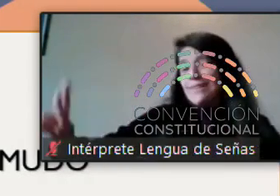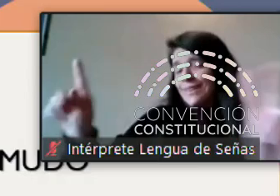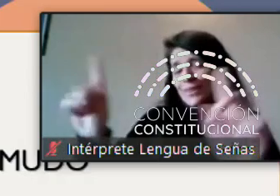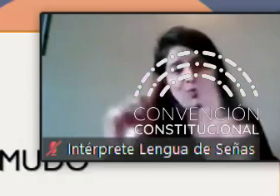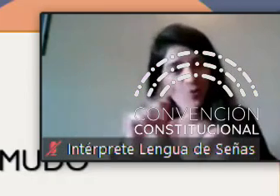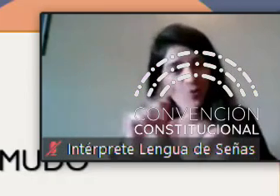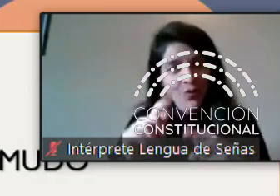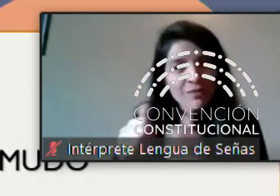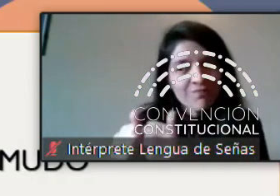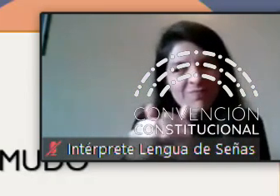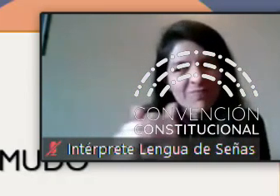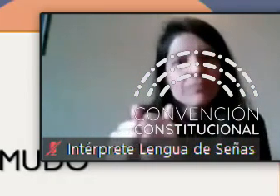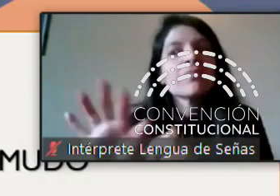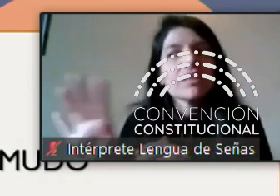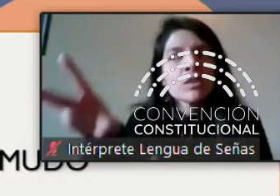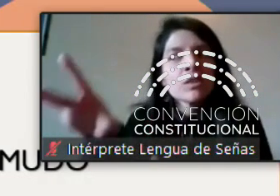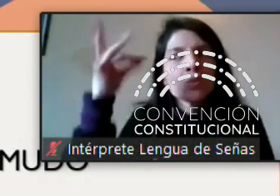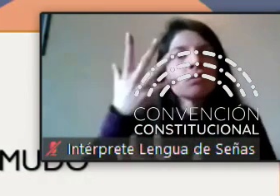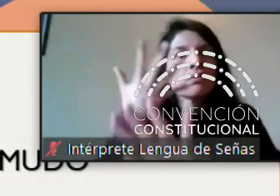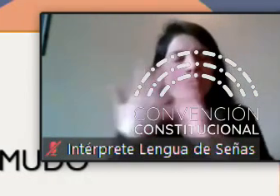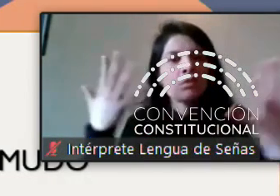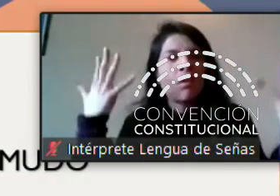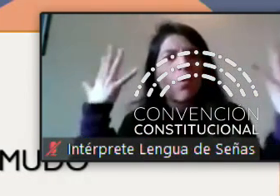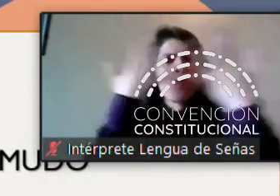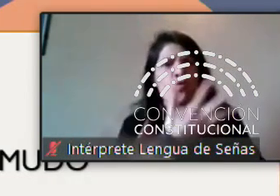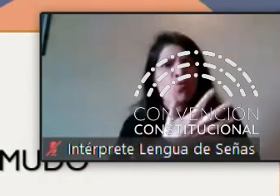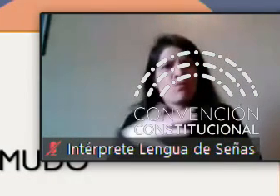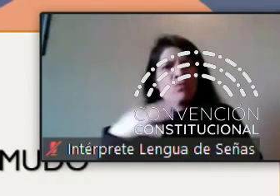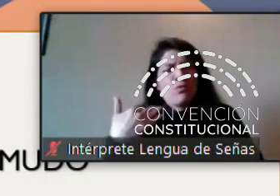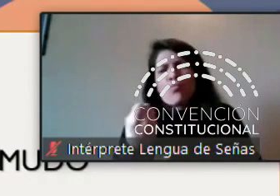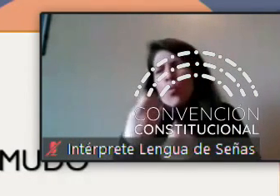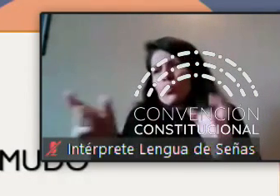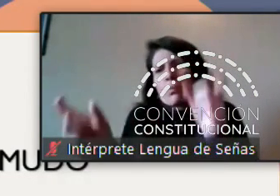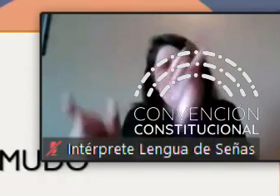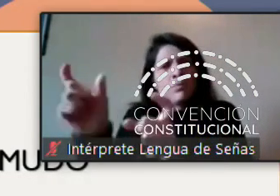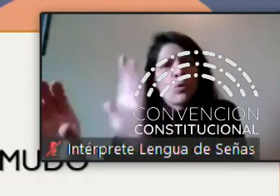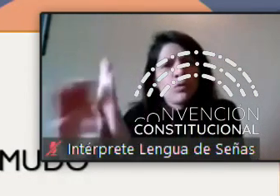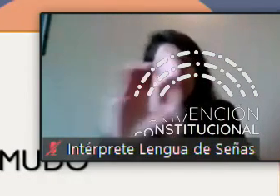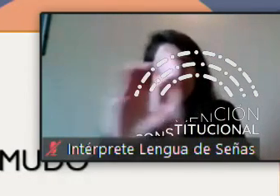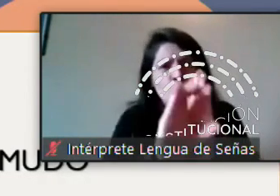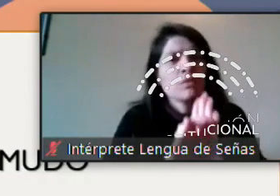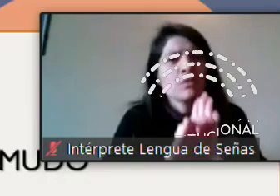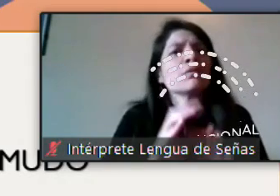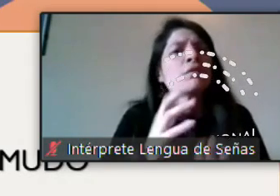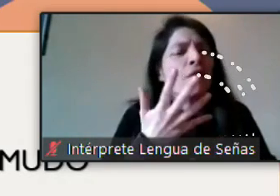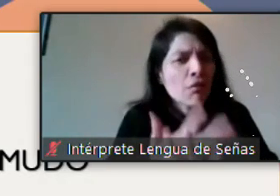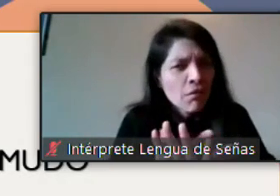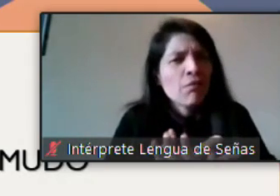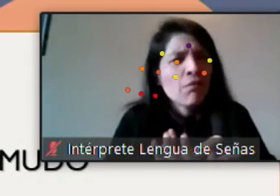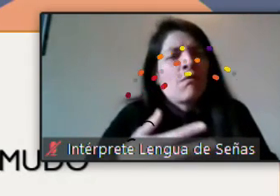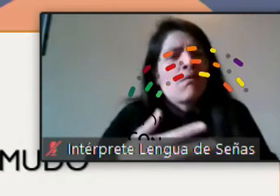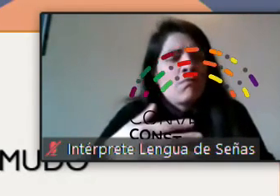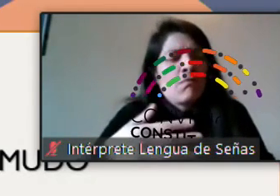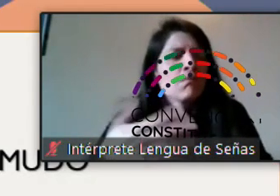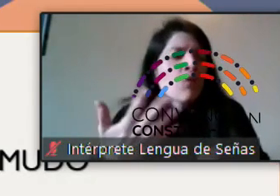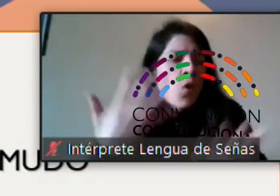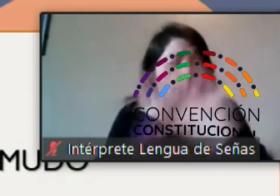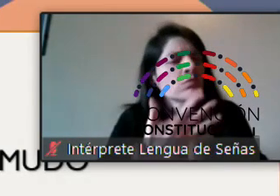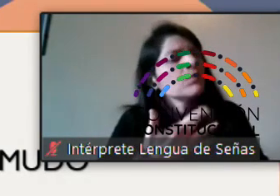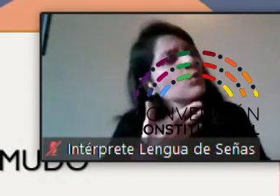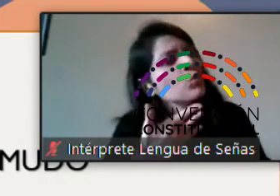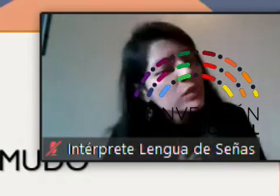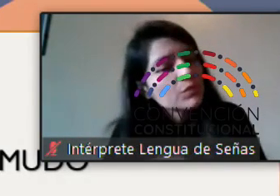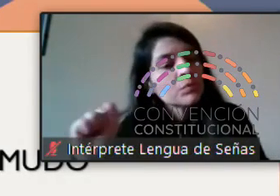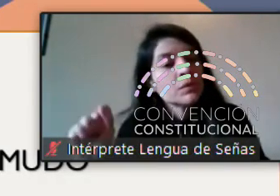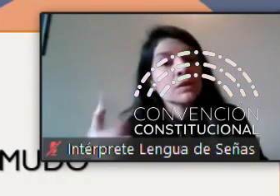una confusión muy grande, que tienen muchos constituyentes, ¿ya? Bueno, lo primero es hacer notar de